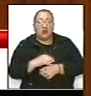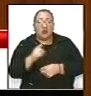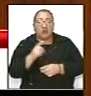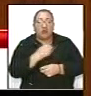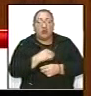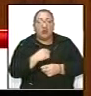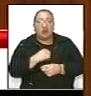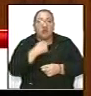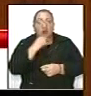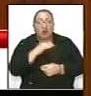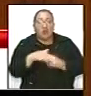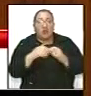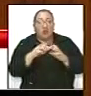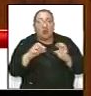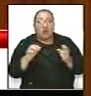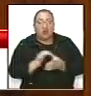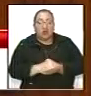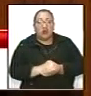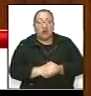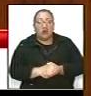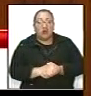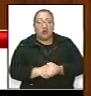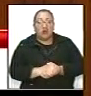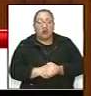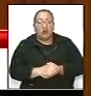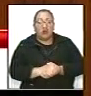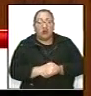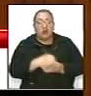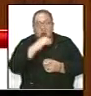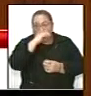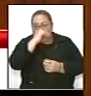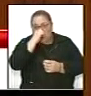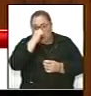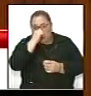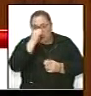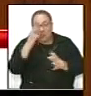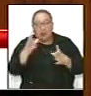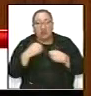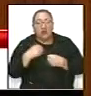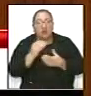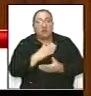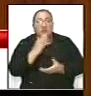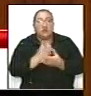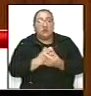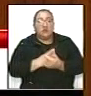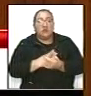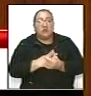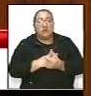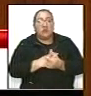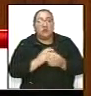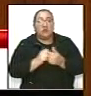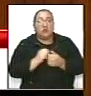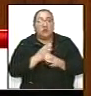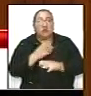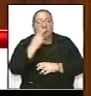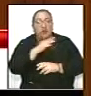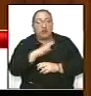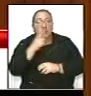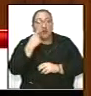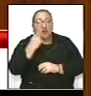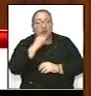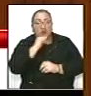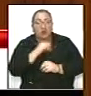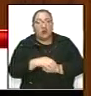la Mujer y Población y Poblaciones Vulnerables asumir la problemática del acceso de niñas y niños y